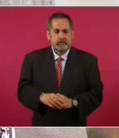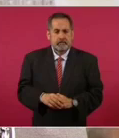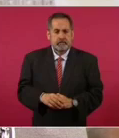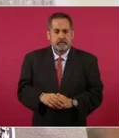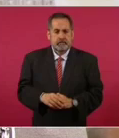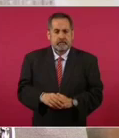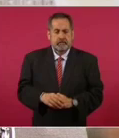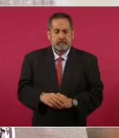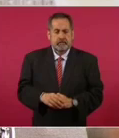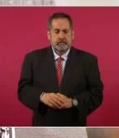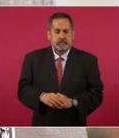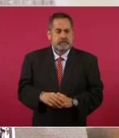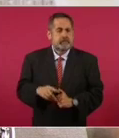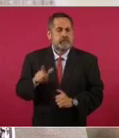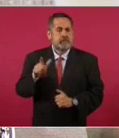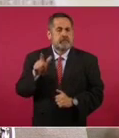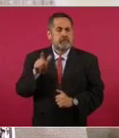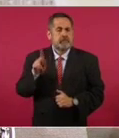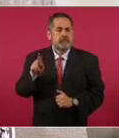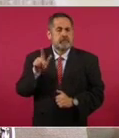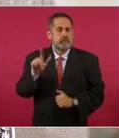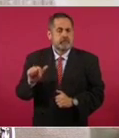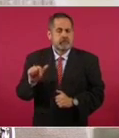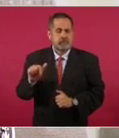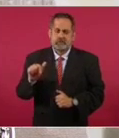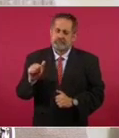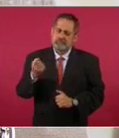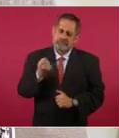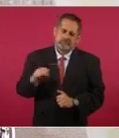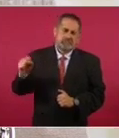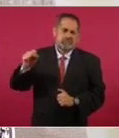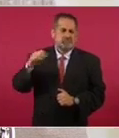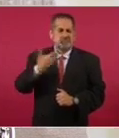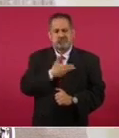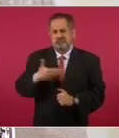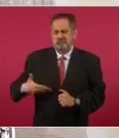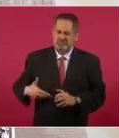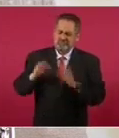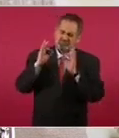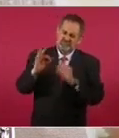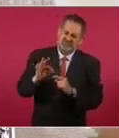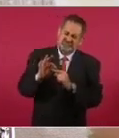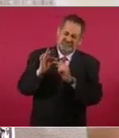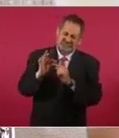Lula es un dirigente extraordinario, excepcional.